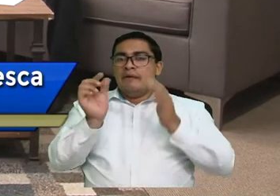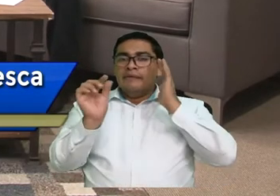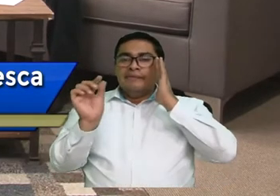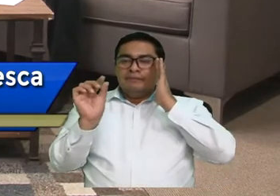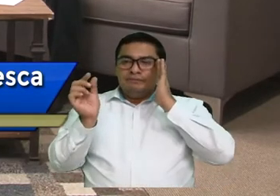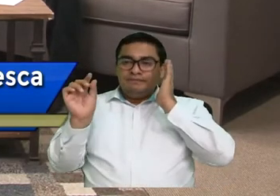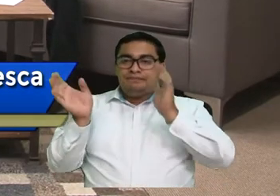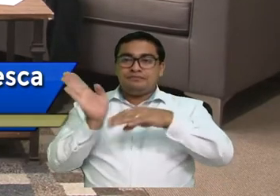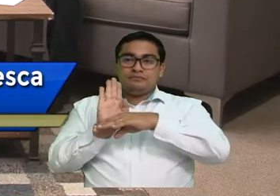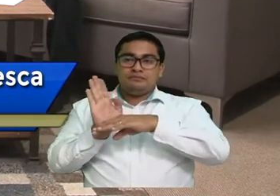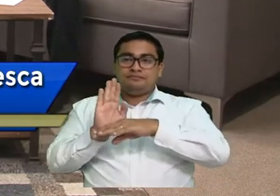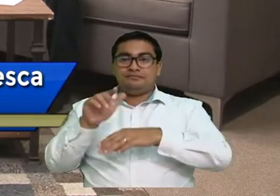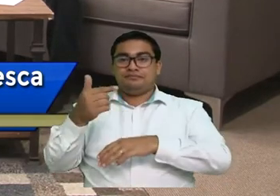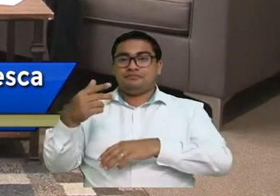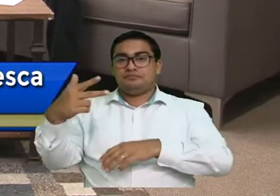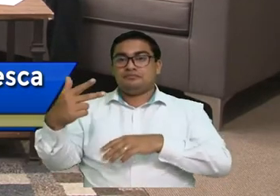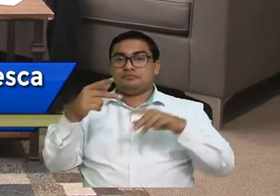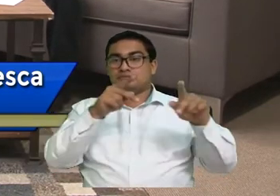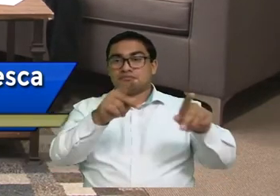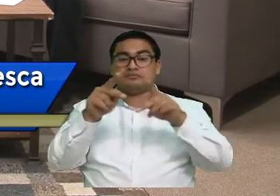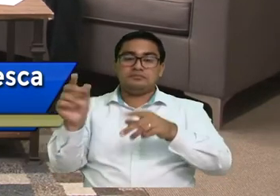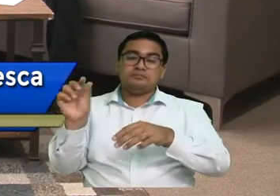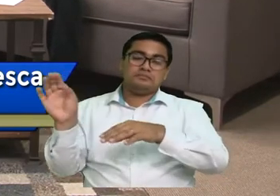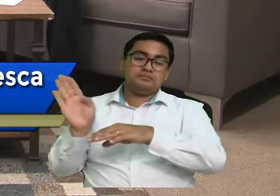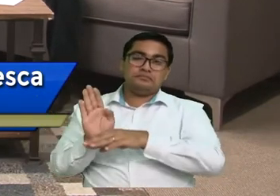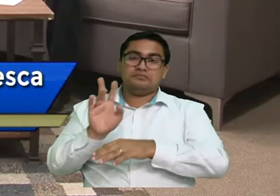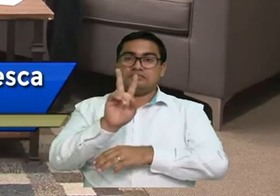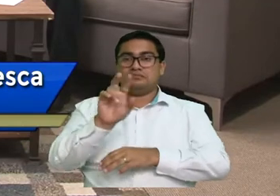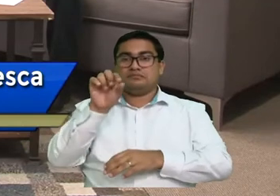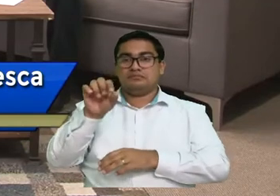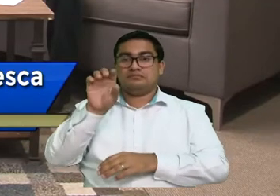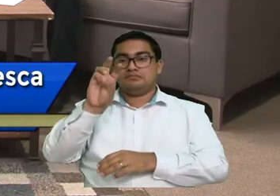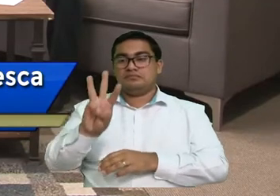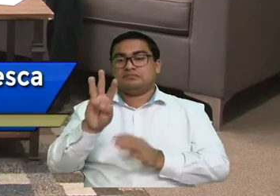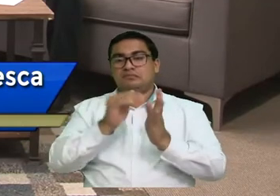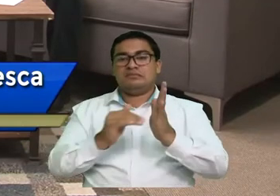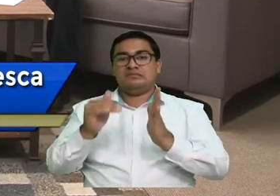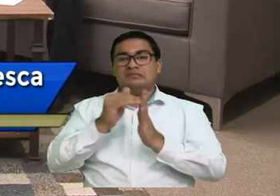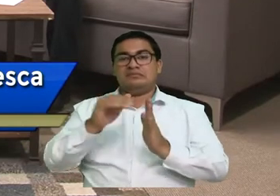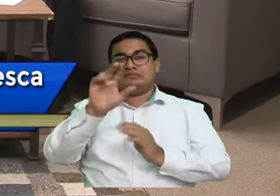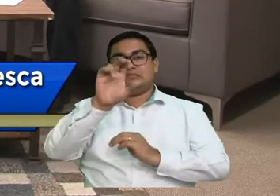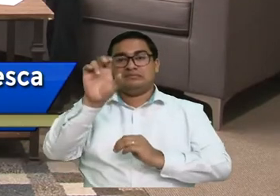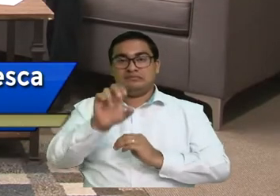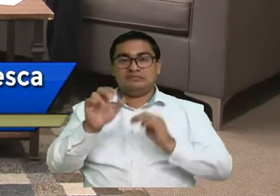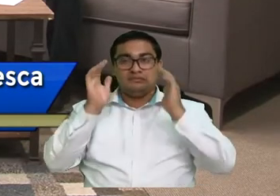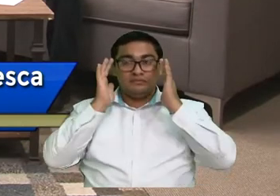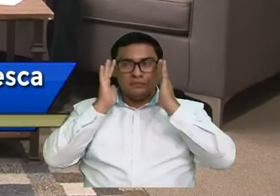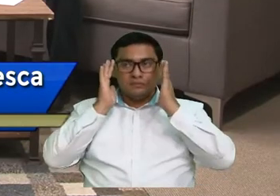78 protagonistas, que significan 2.3 millones de Córdoba.